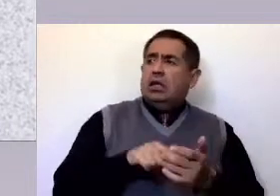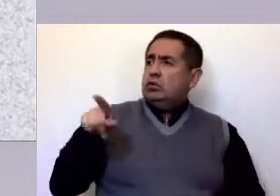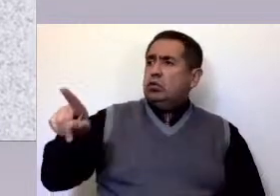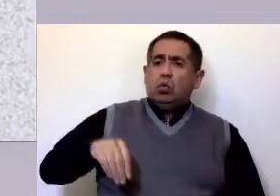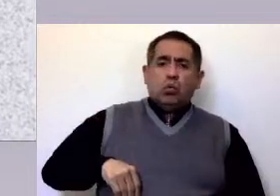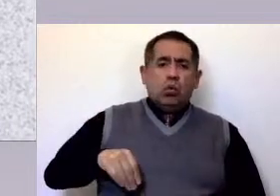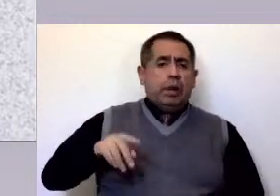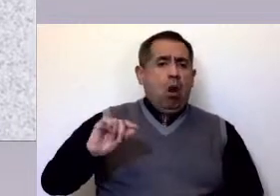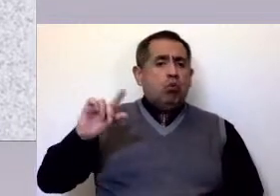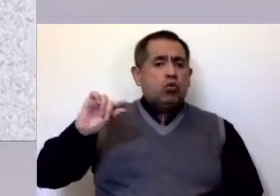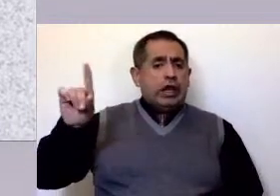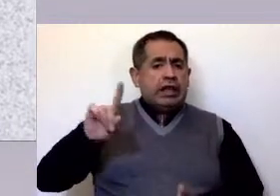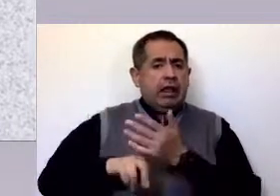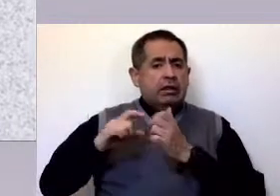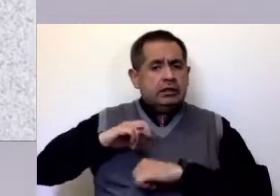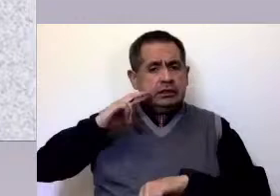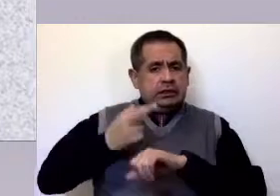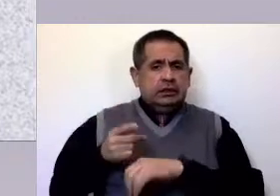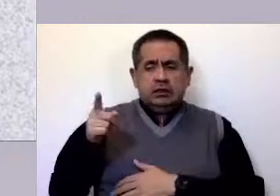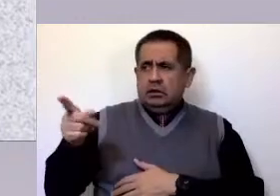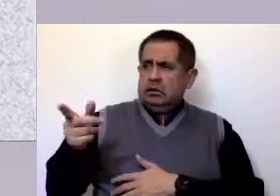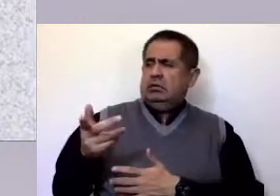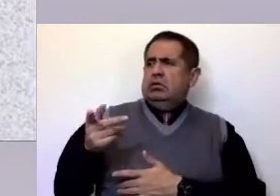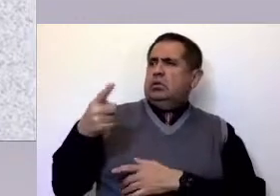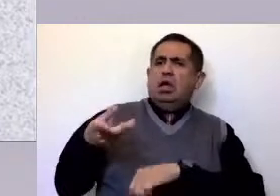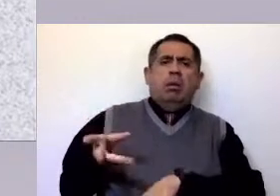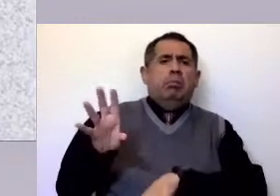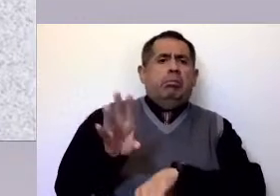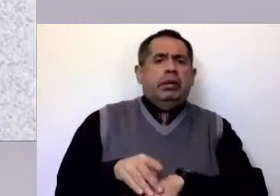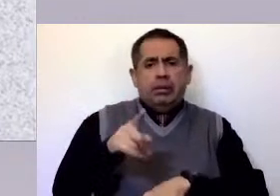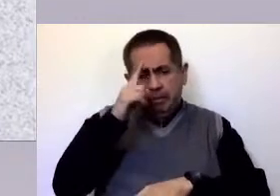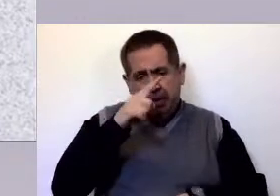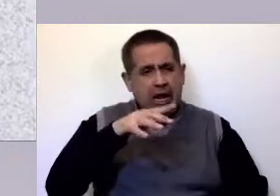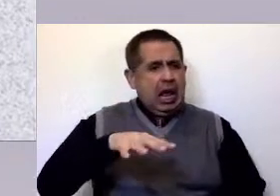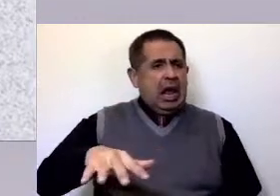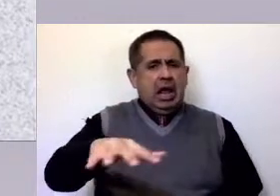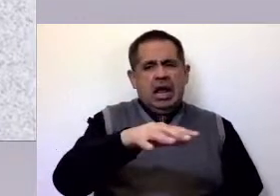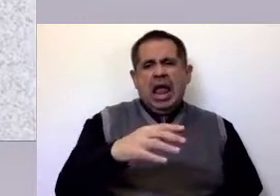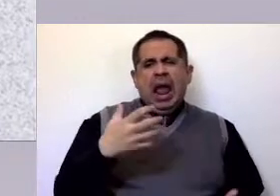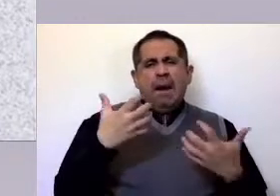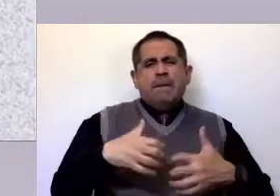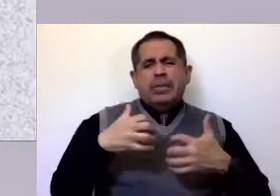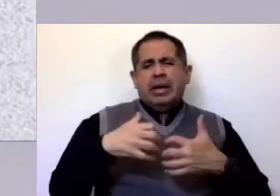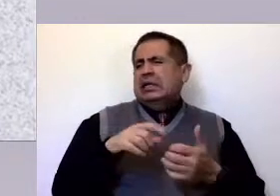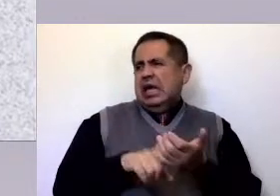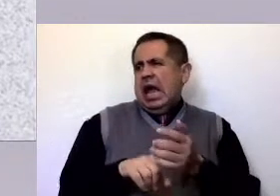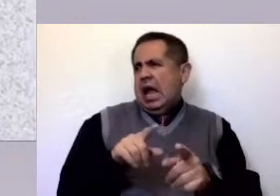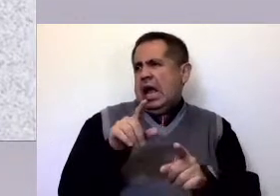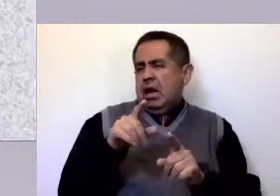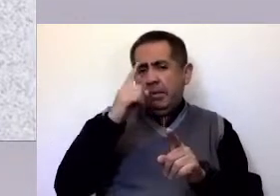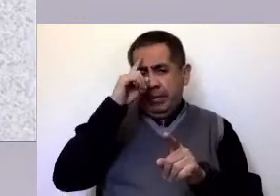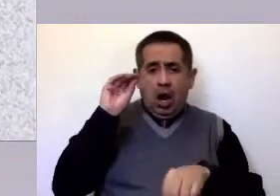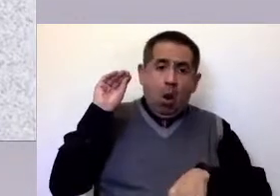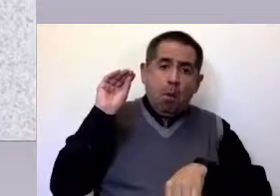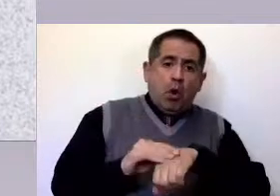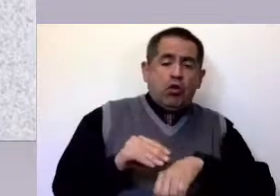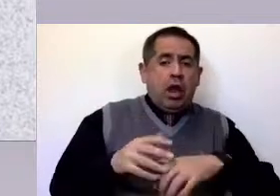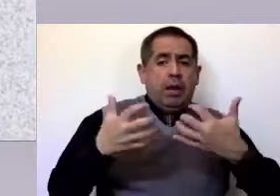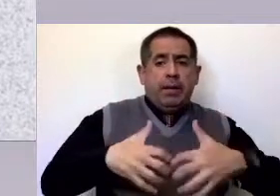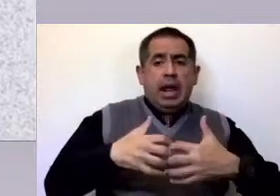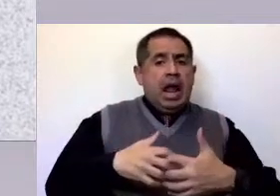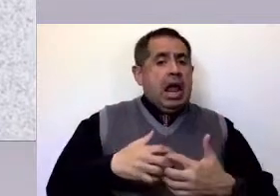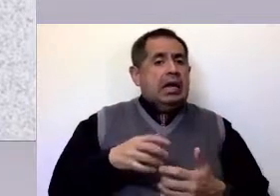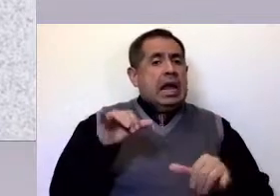competencias la autorización concedida a una empresa moral para instalar una planta química de